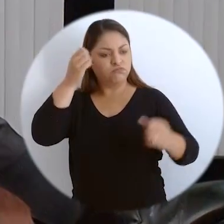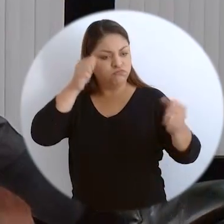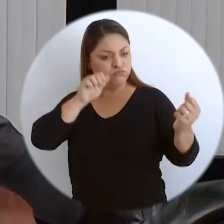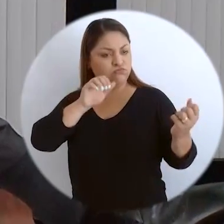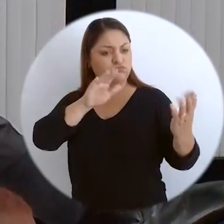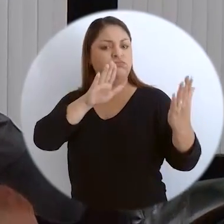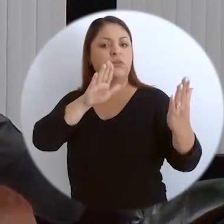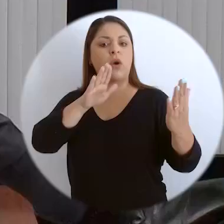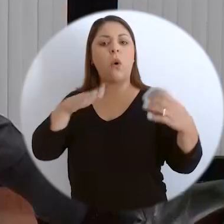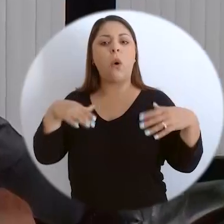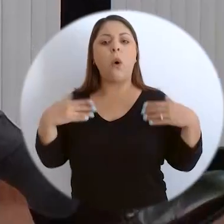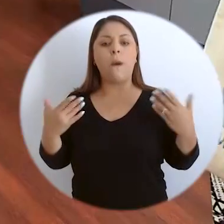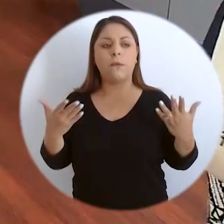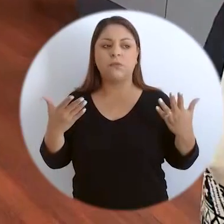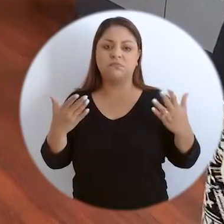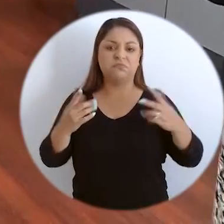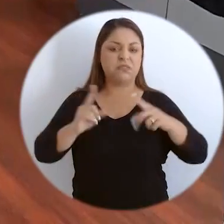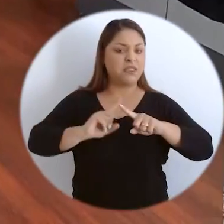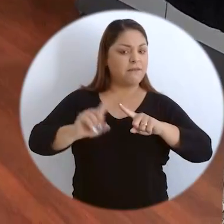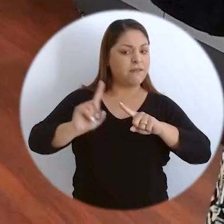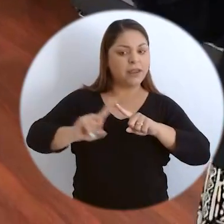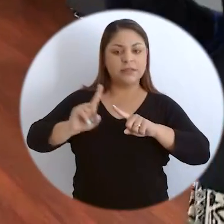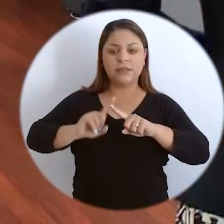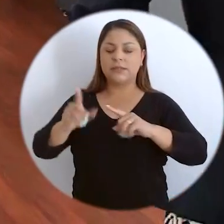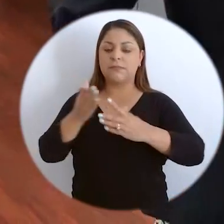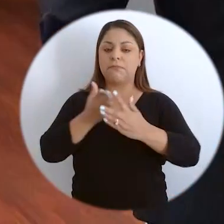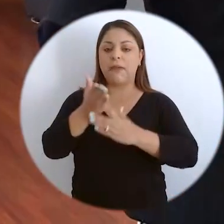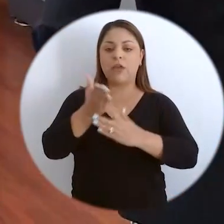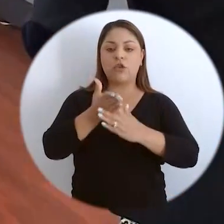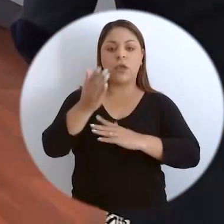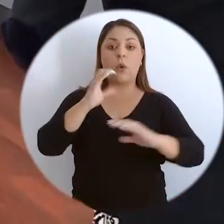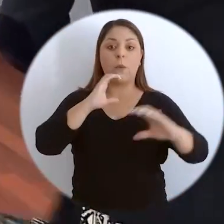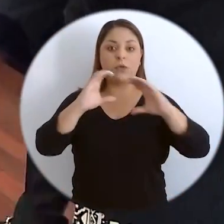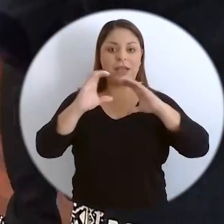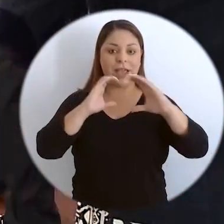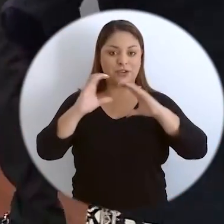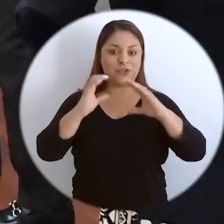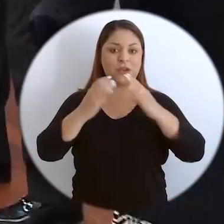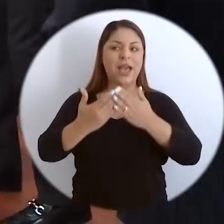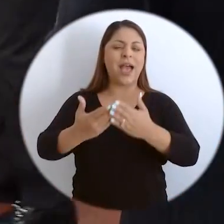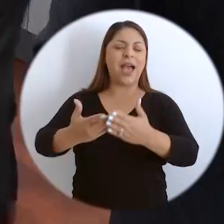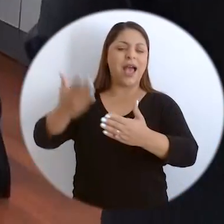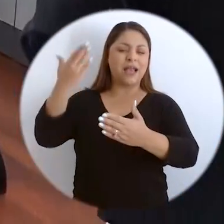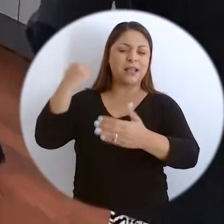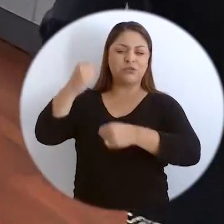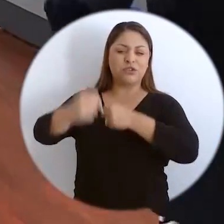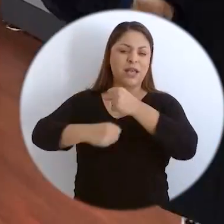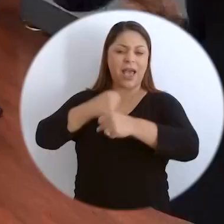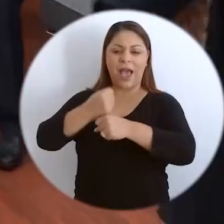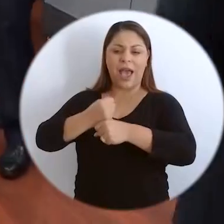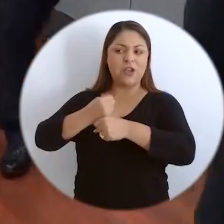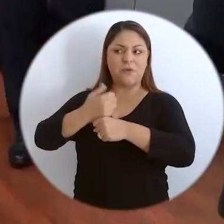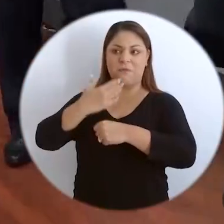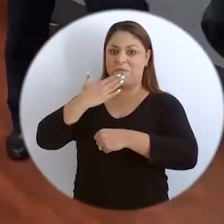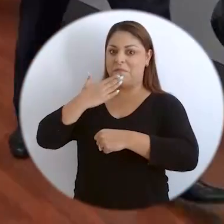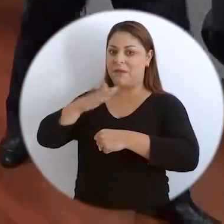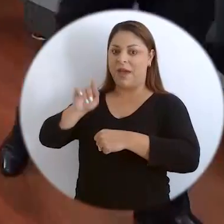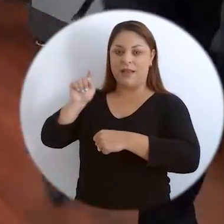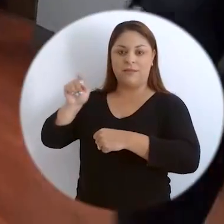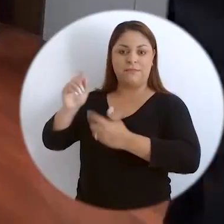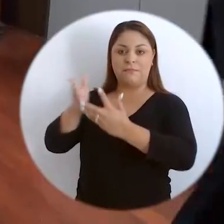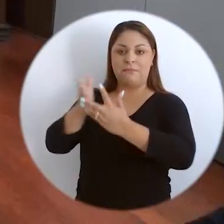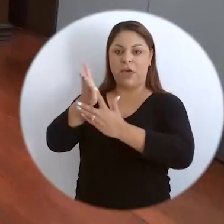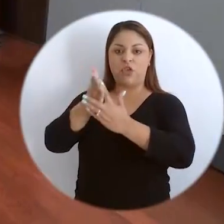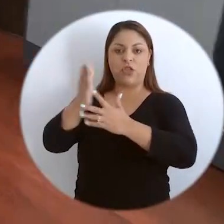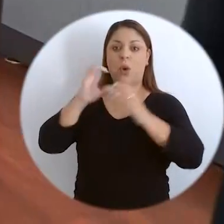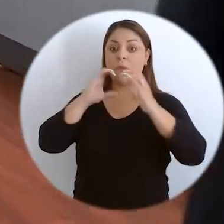me explico, ha sabido identificar con qué actores conviene comerse el pleito, comerse la bronca, como dice él. Y,